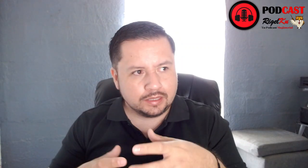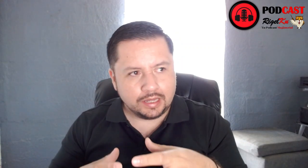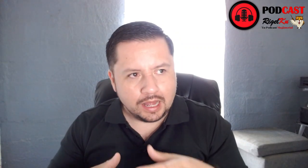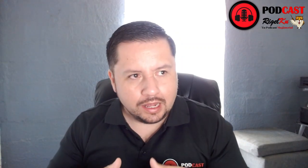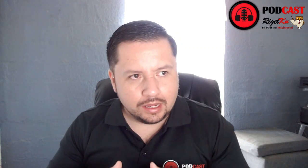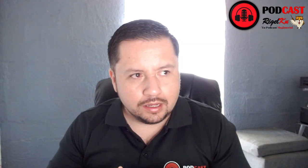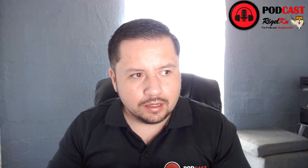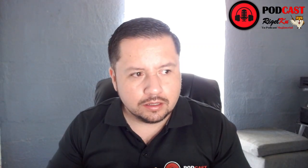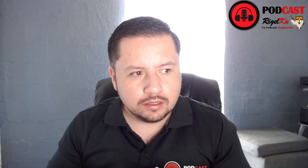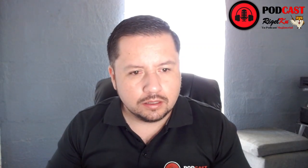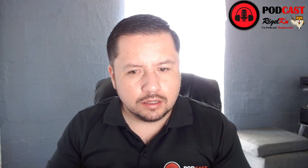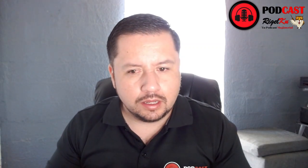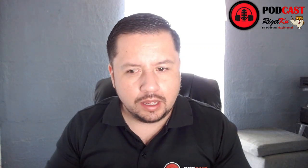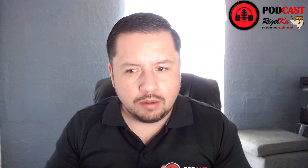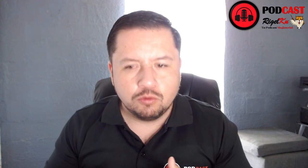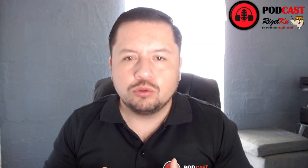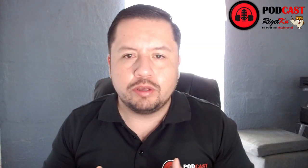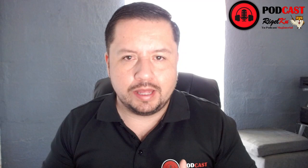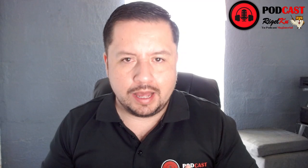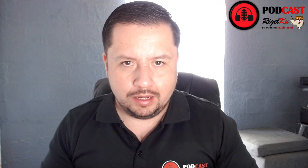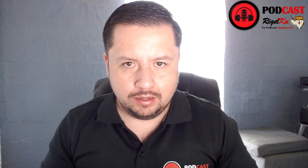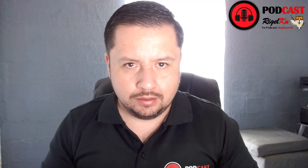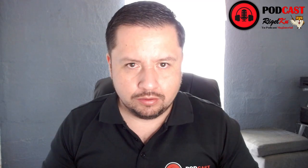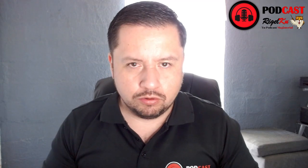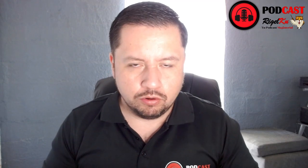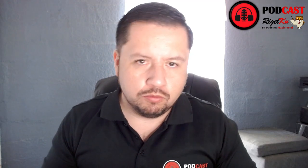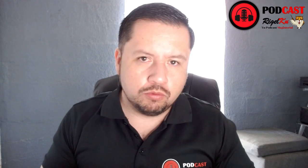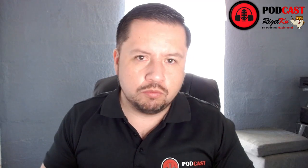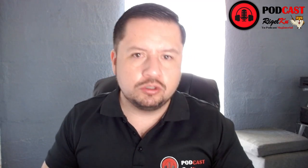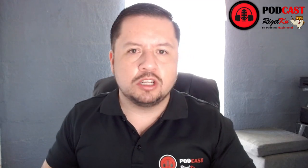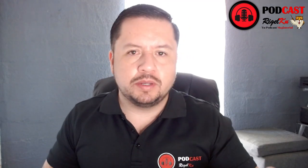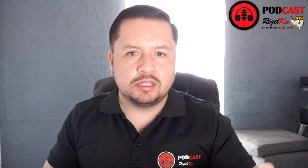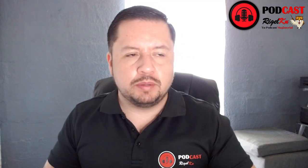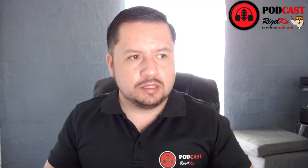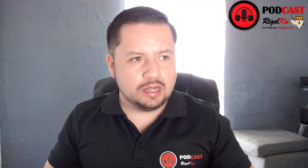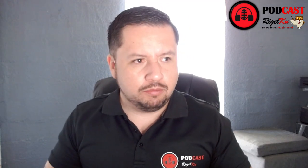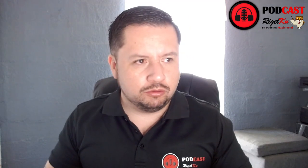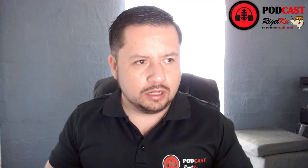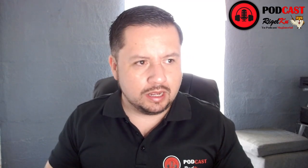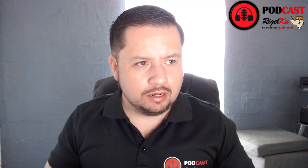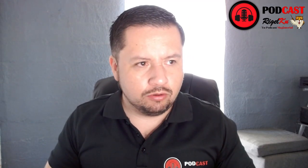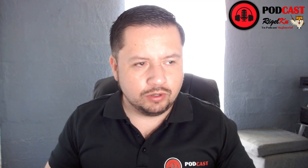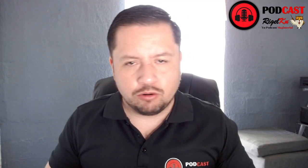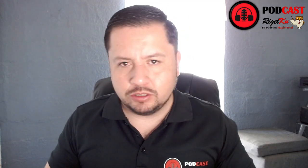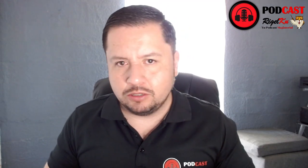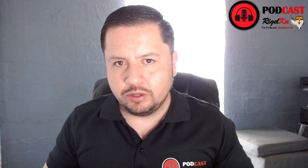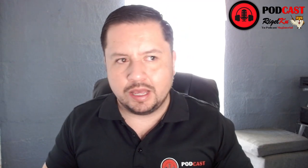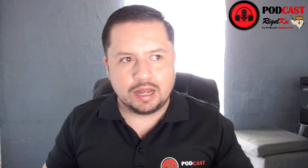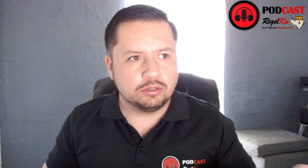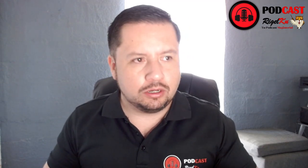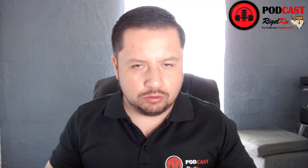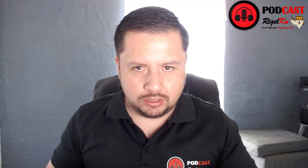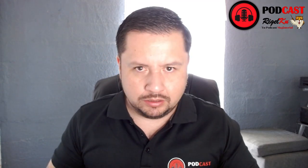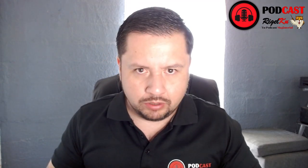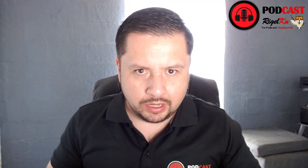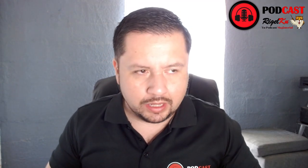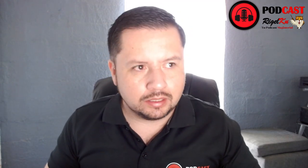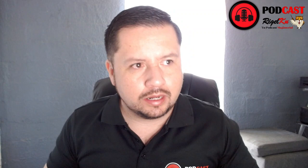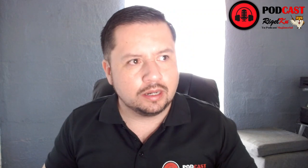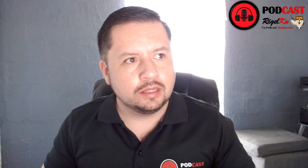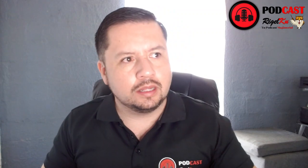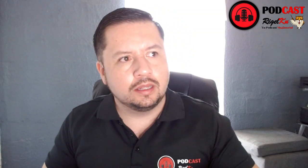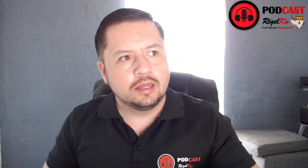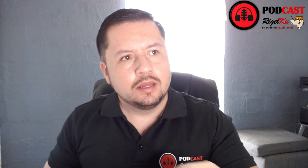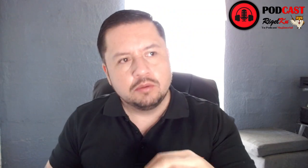Que sería el mundo ideal, como muchas veces pensamos, una cosa es lo ideal y otra cosa es lo que